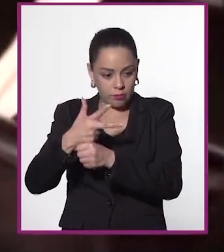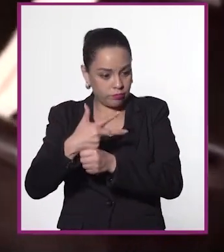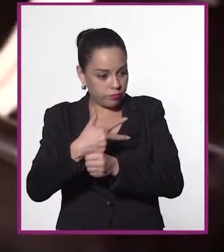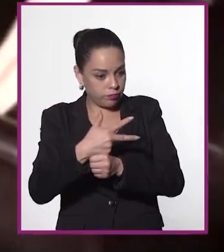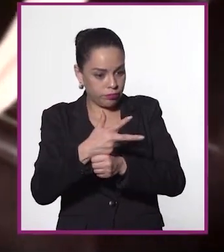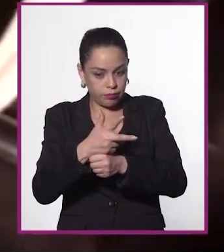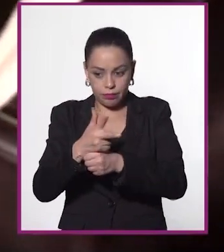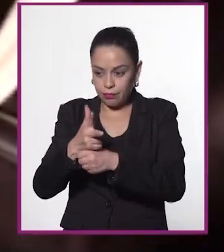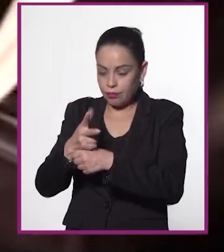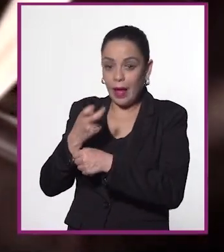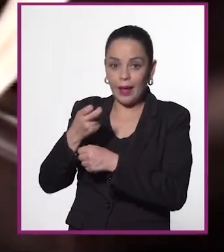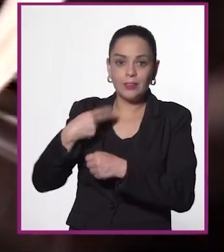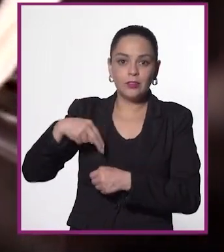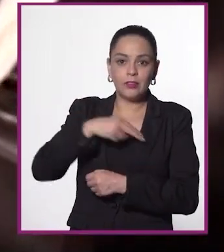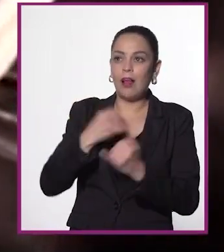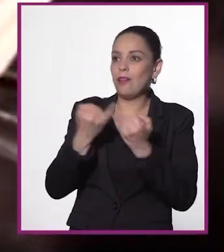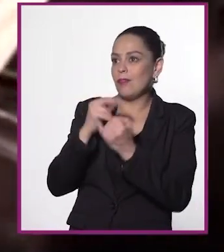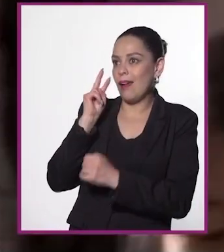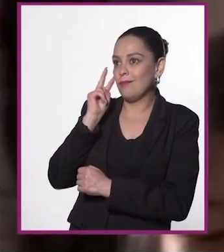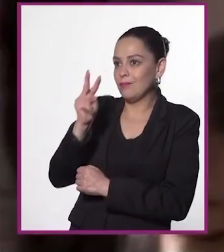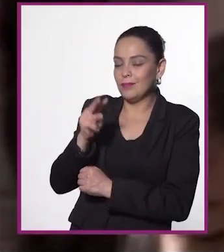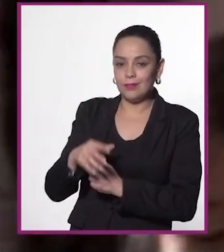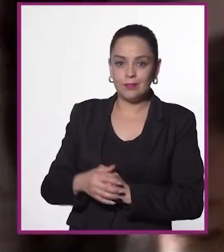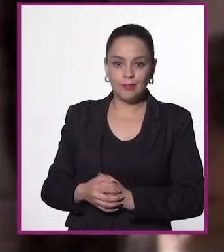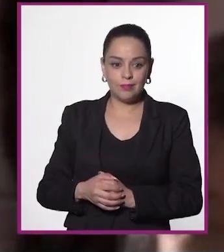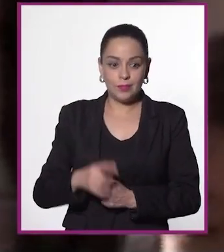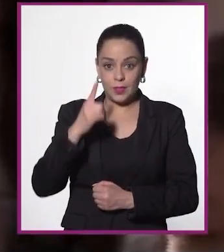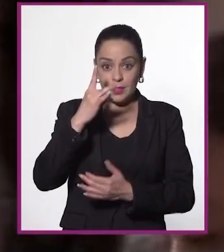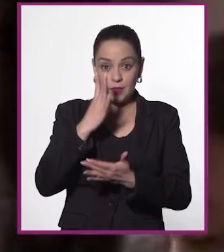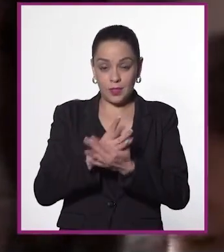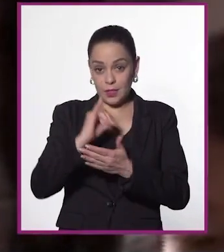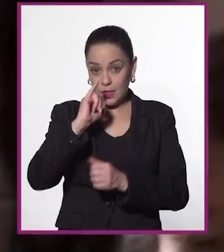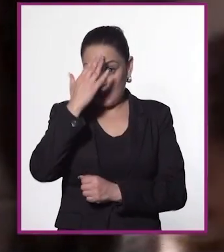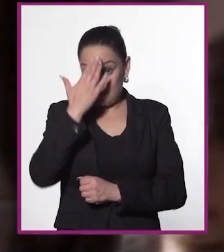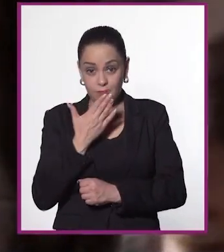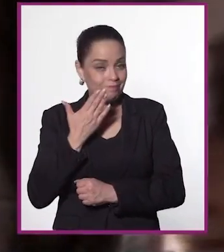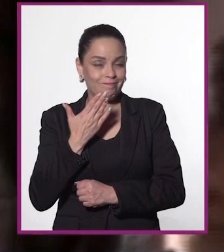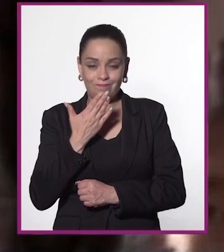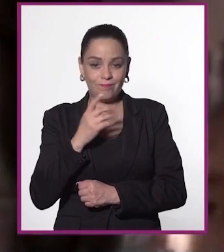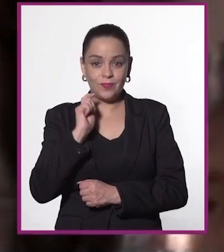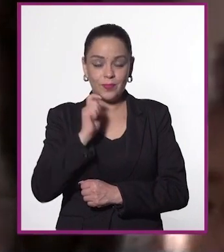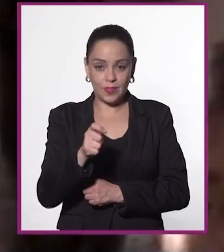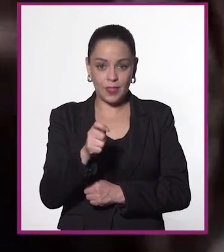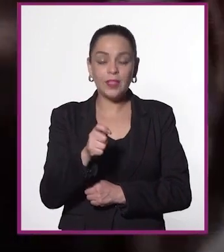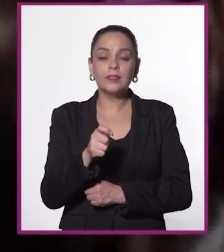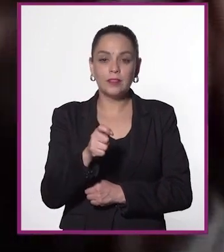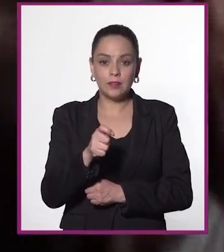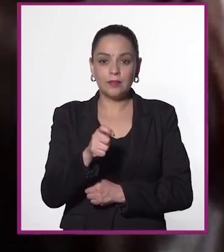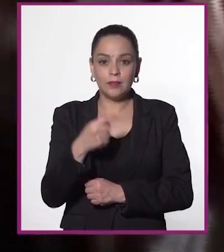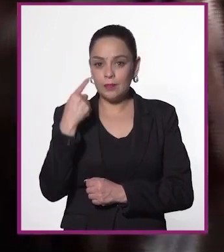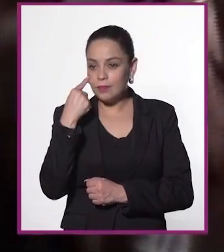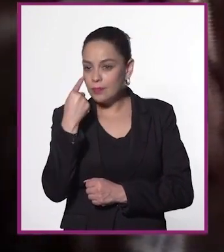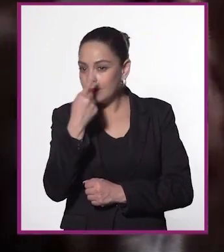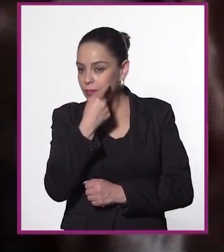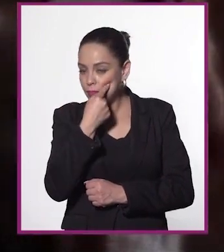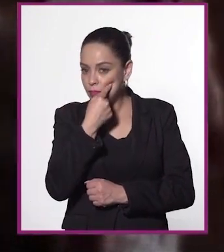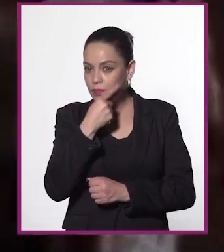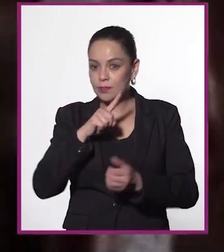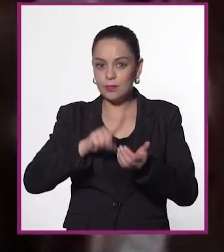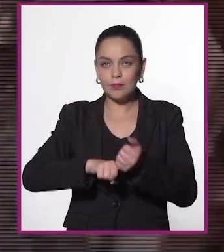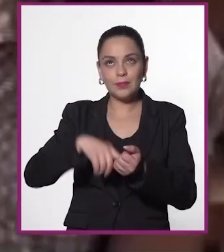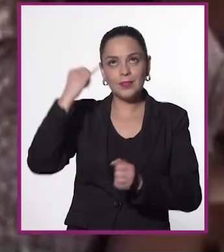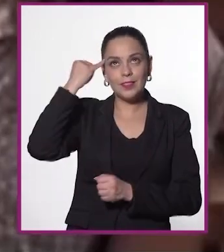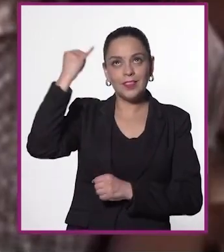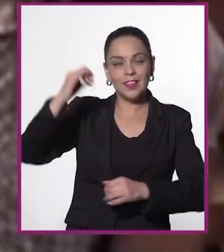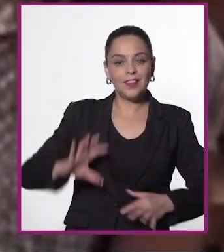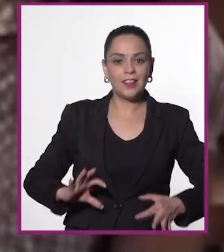como espectadores. No solo la perspectiva de la imagen, sino que también crea una perspectiva ideológica